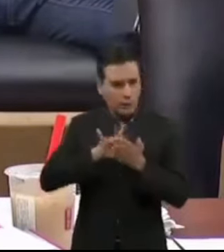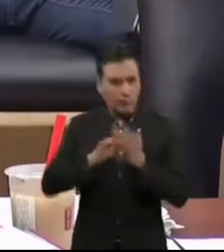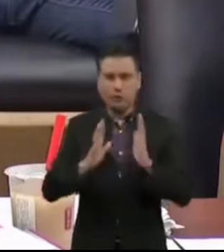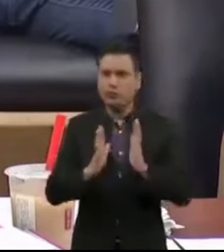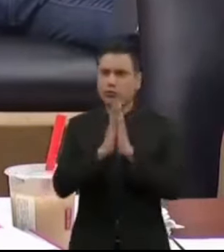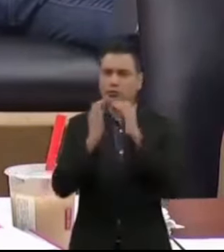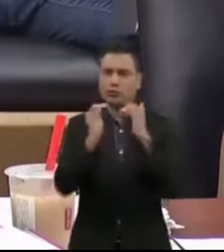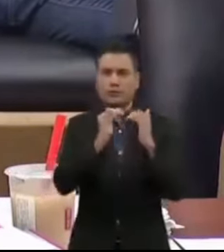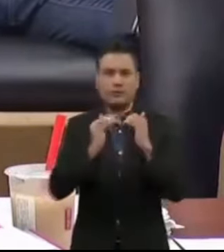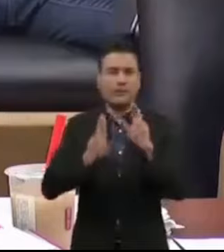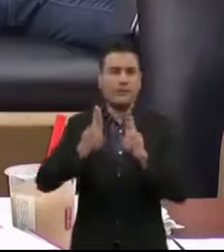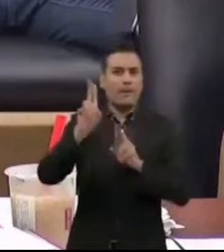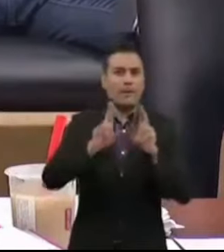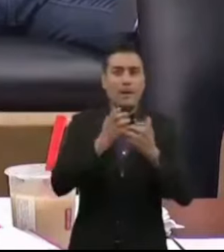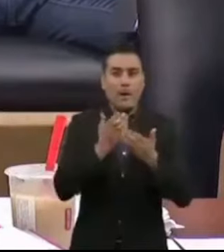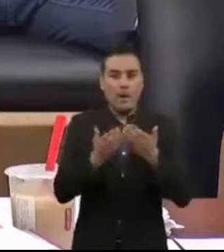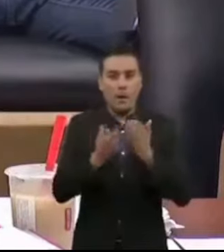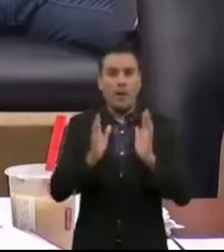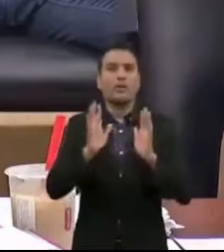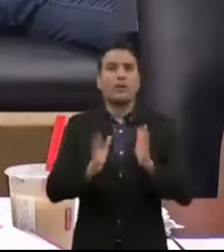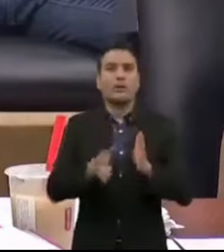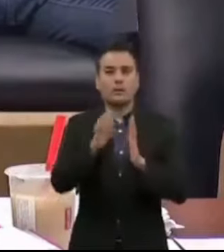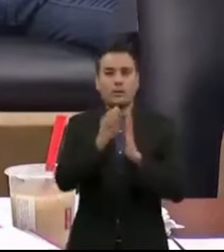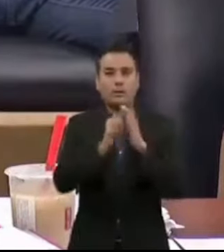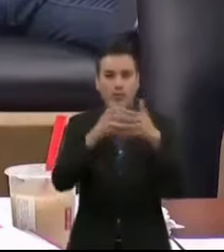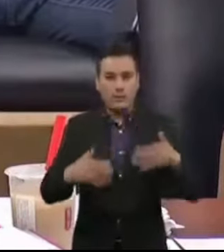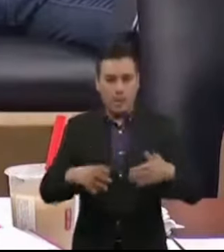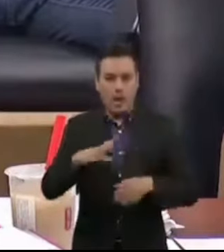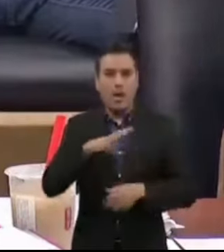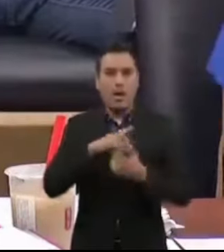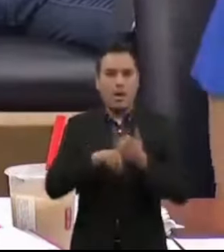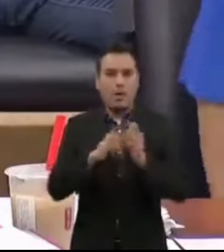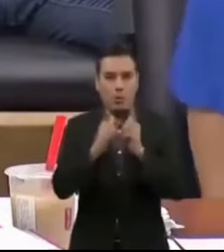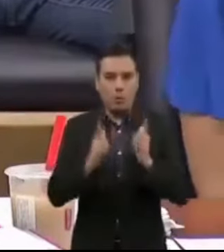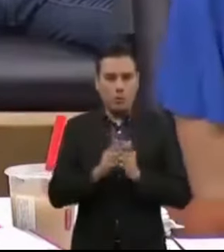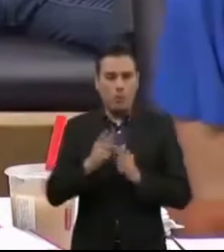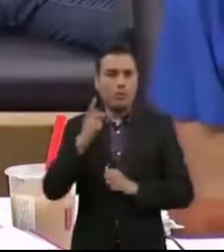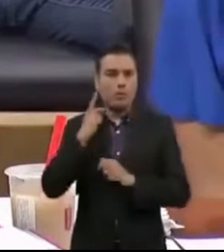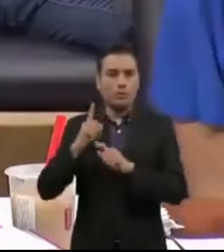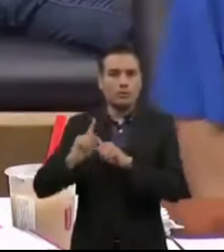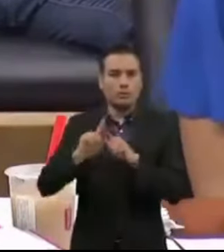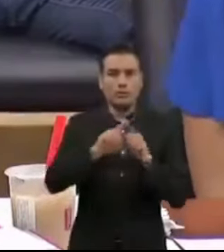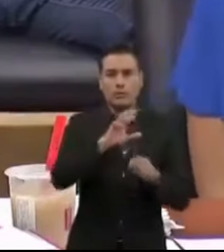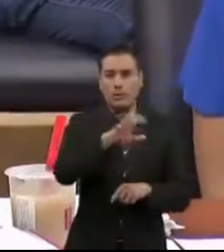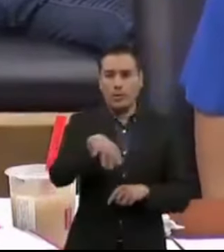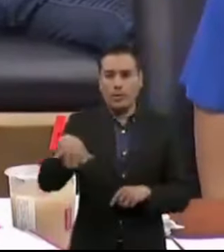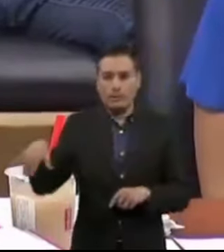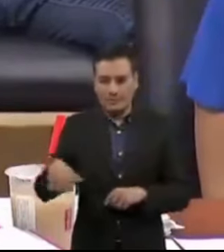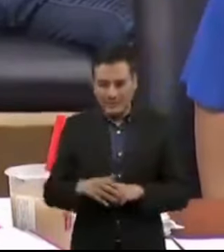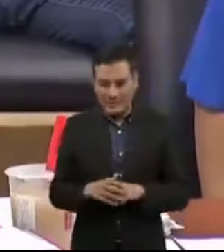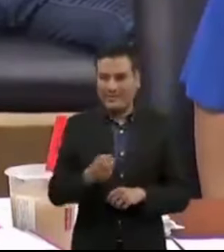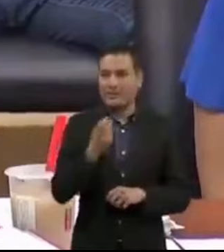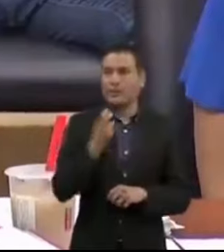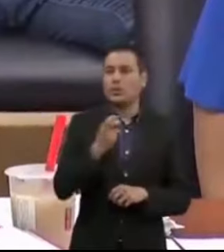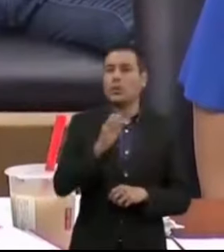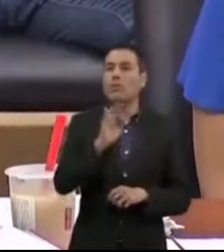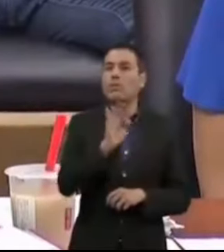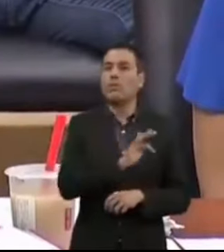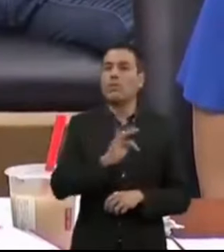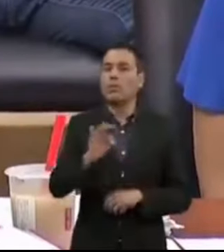la consolidación de un sistema multipartidista. Su presencia fortaleció la competencia electoral en el país y promovió una